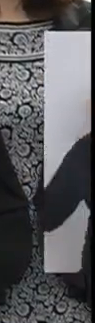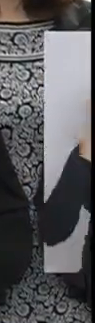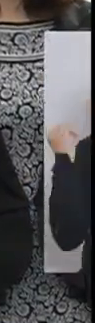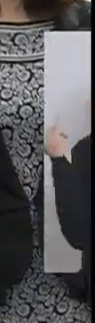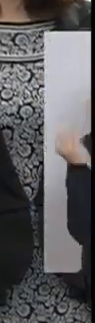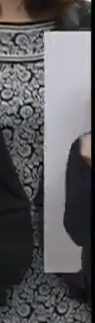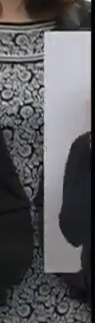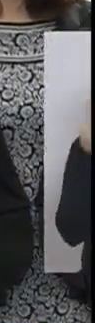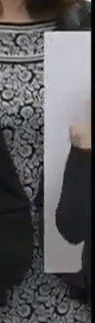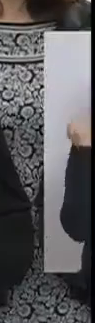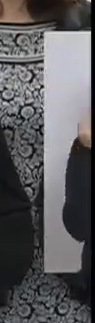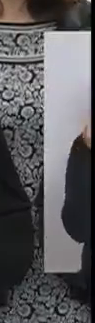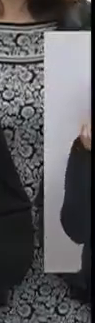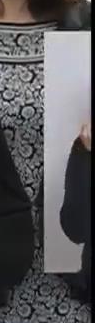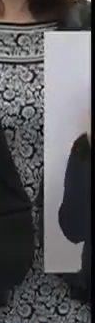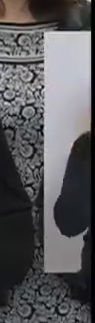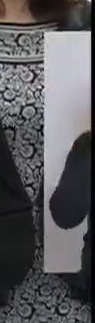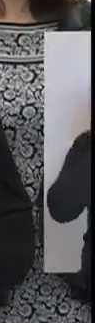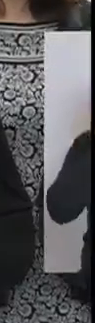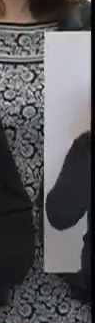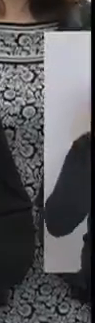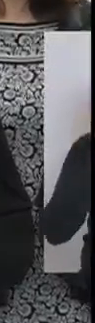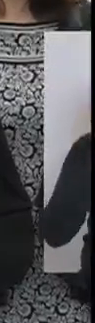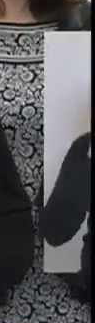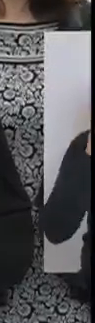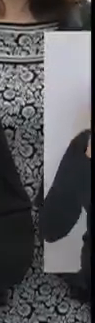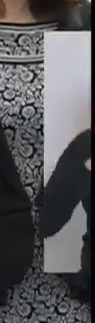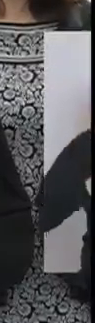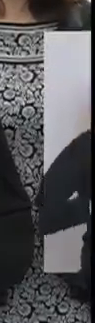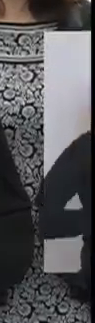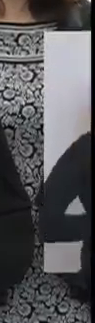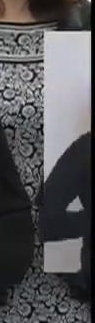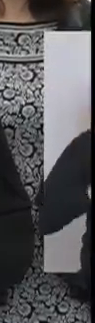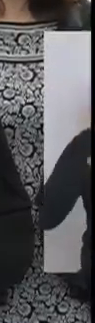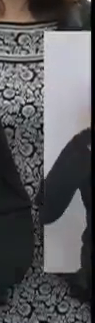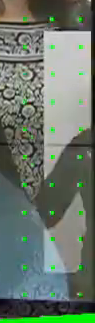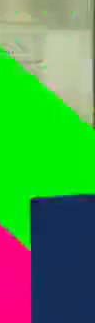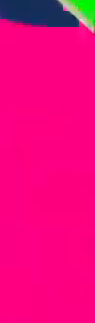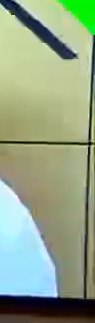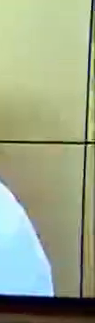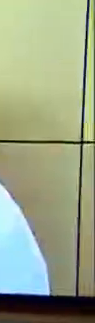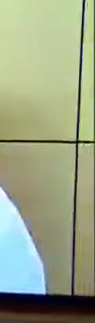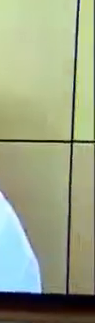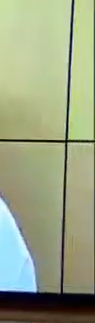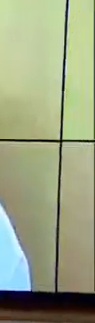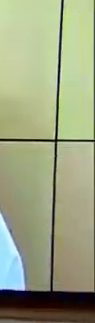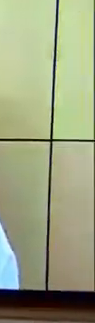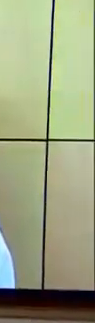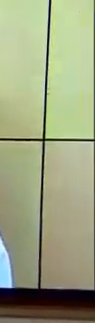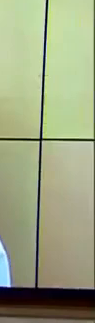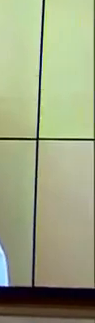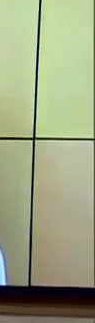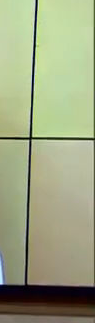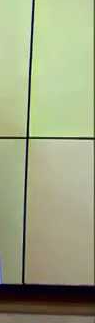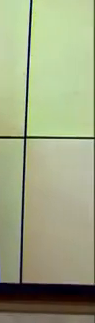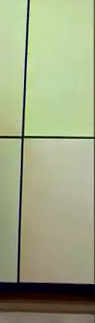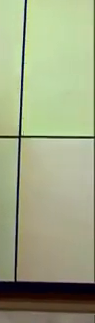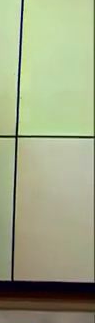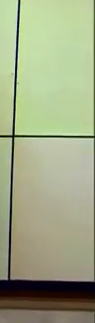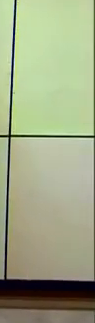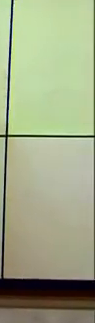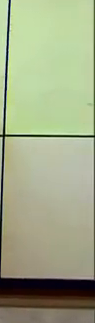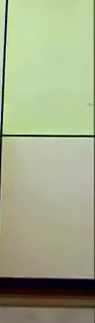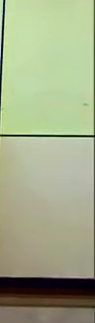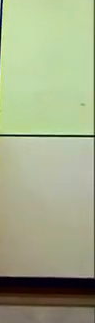estar llamando a una suerte de responsabilidad colectiva cuando finalmente las determinaciones, lo sabemos todos, estamos en estas, se toman en la